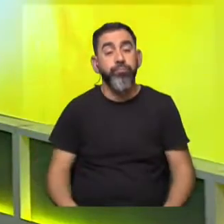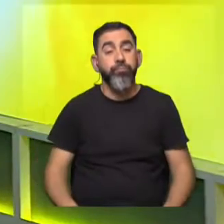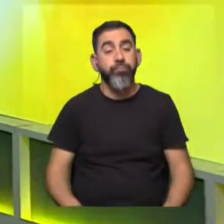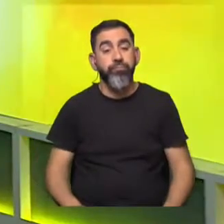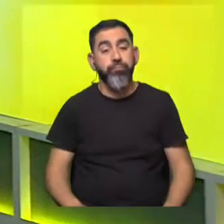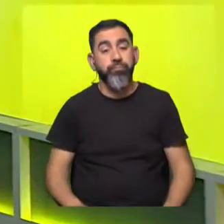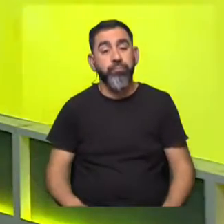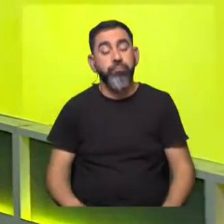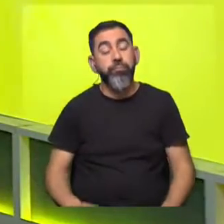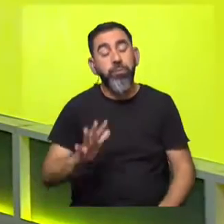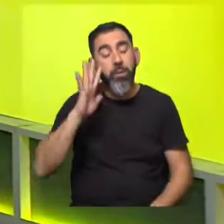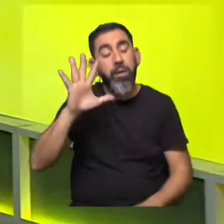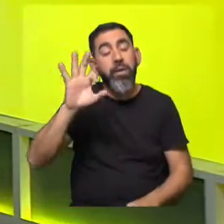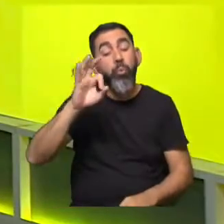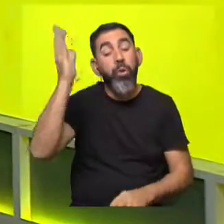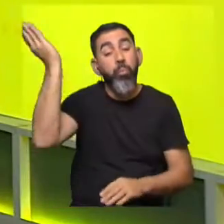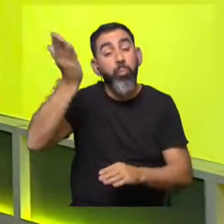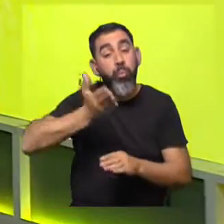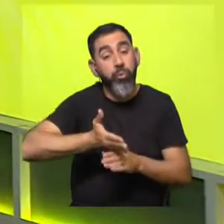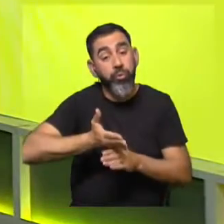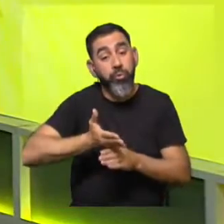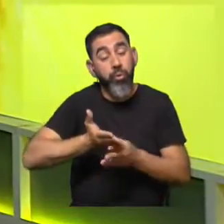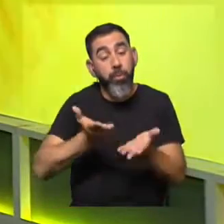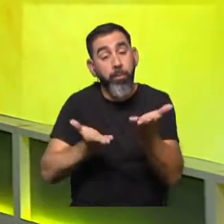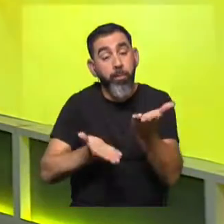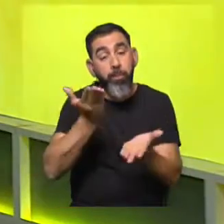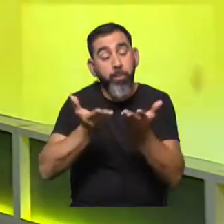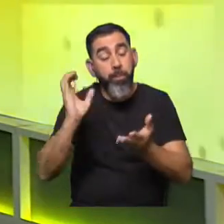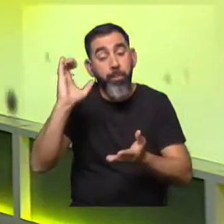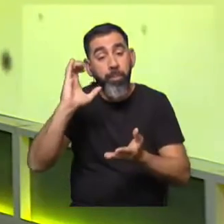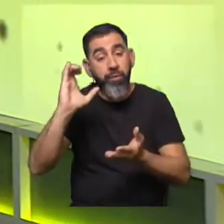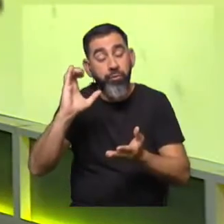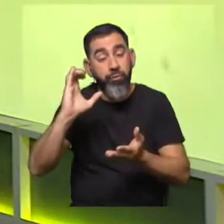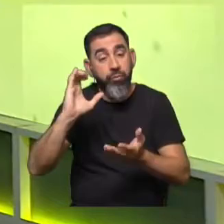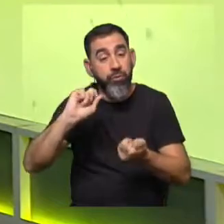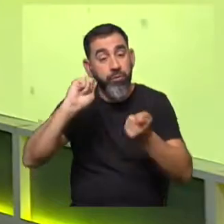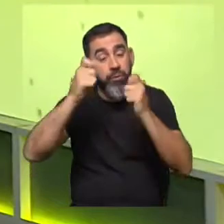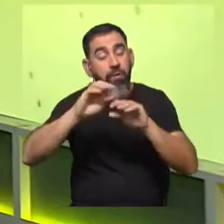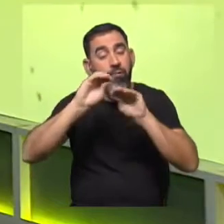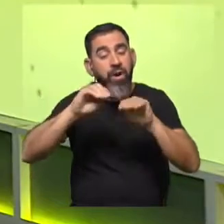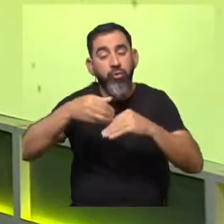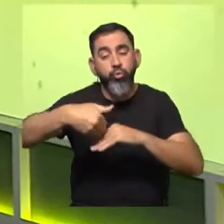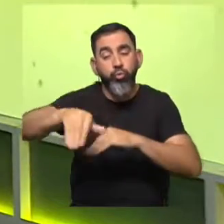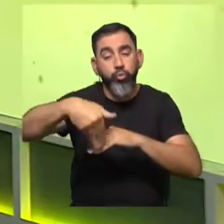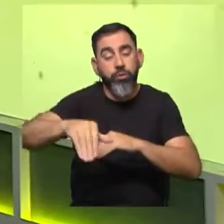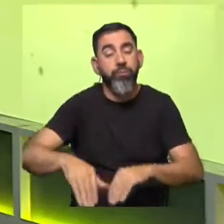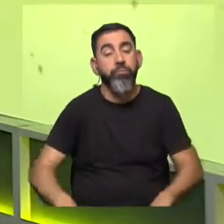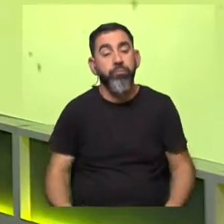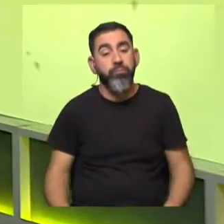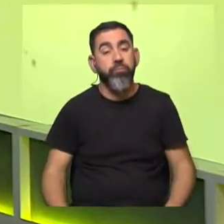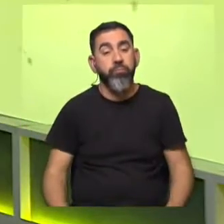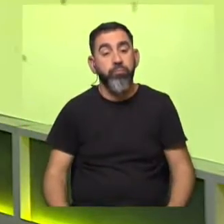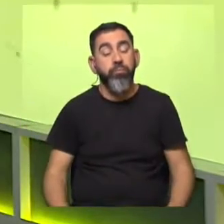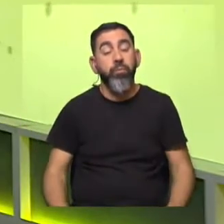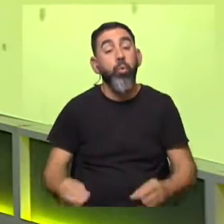se calcula que el 50% del peso total de los cítricos se transforma en basura, en desperdicio.